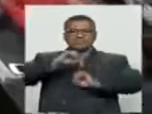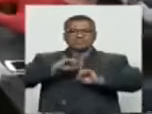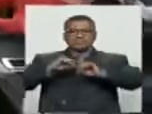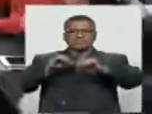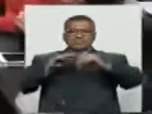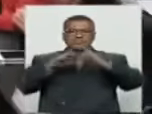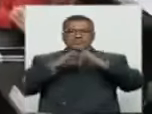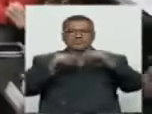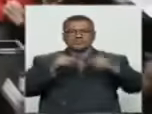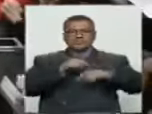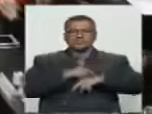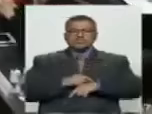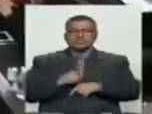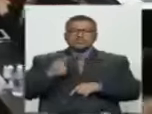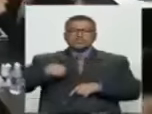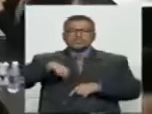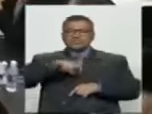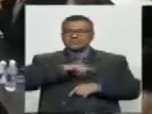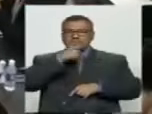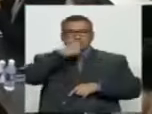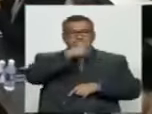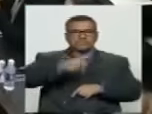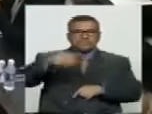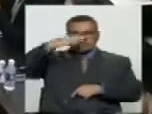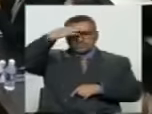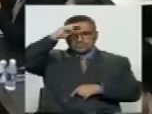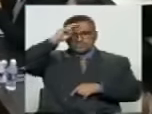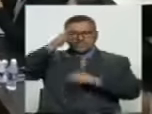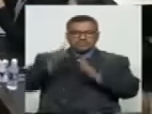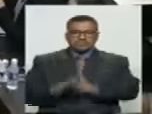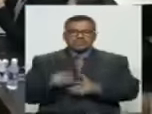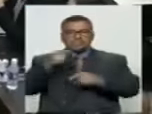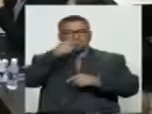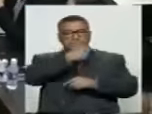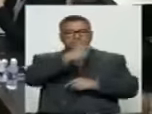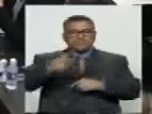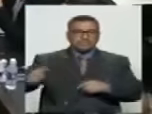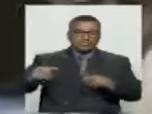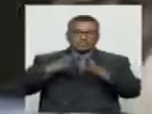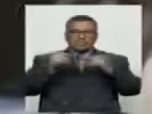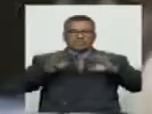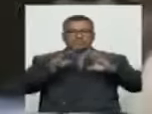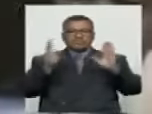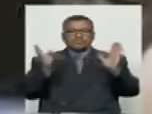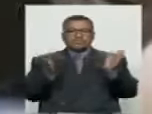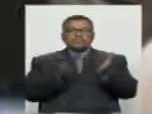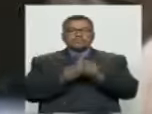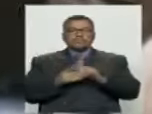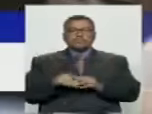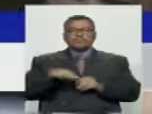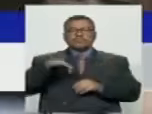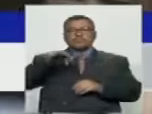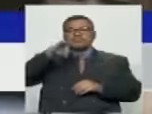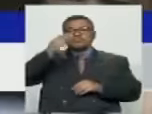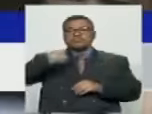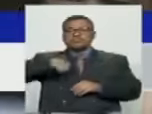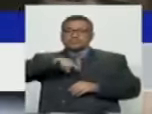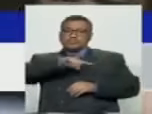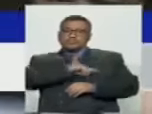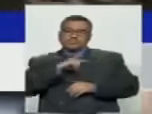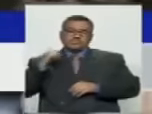causas justas, no solo del pueblo cubano, sino de los pueblos del mundo. Fidel, para